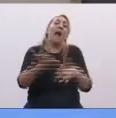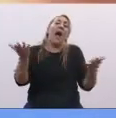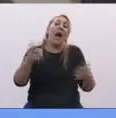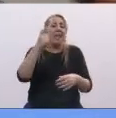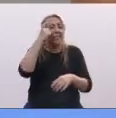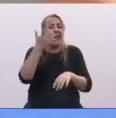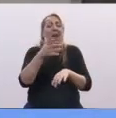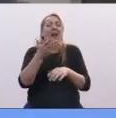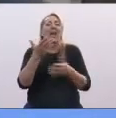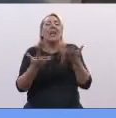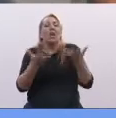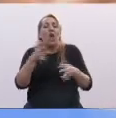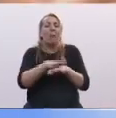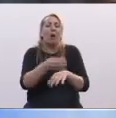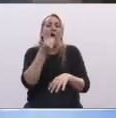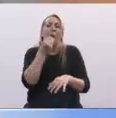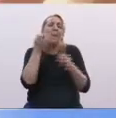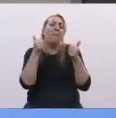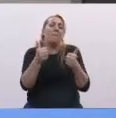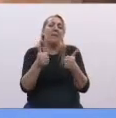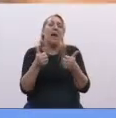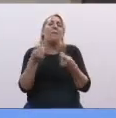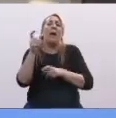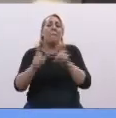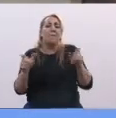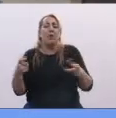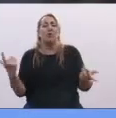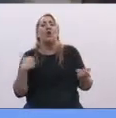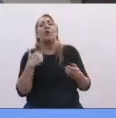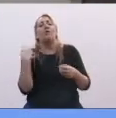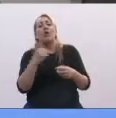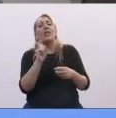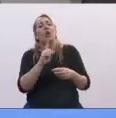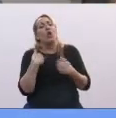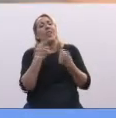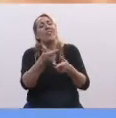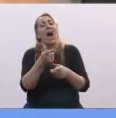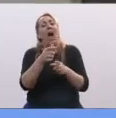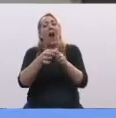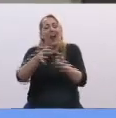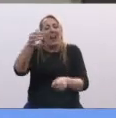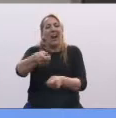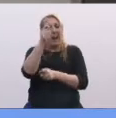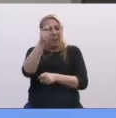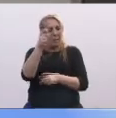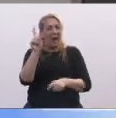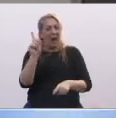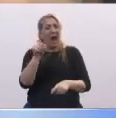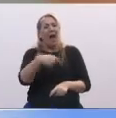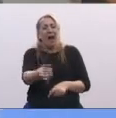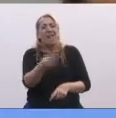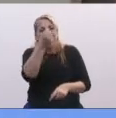pescado, esa comida espectacular para la gente, le va a matar el hambre. Y nosotros le decimos, le damos la caña de pescar. Usted no va a tener el pescado para este fin de